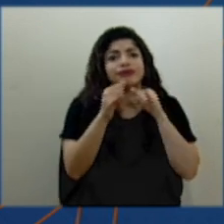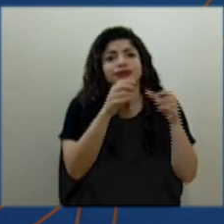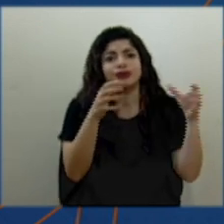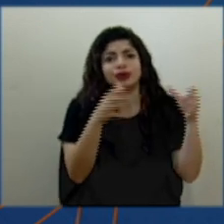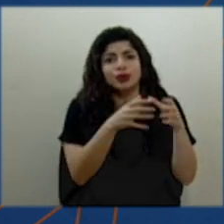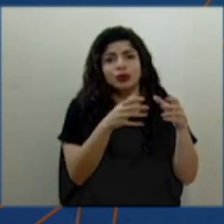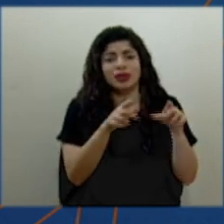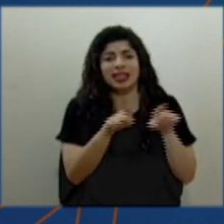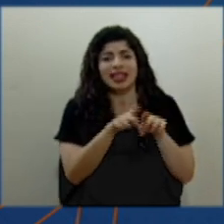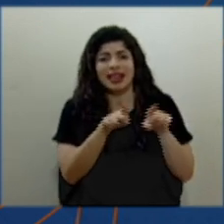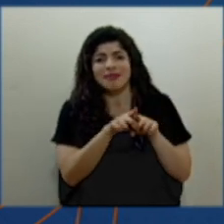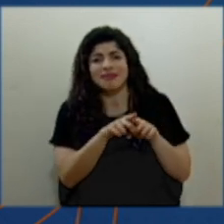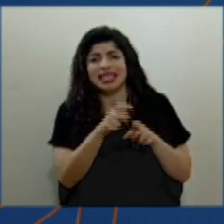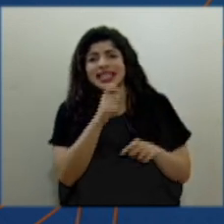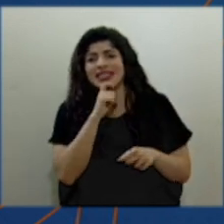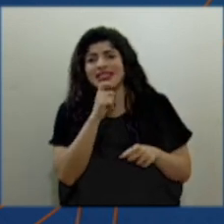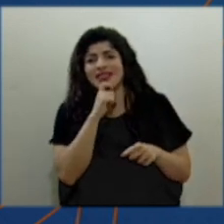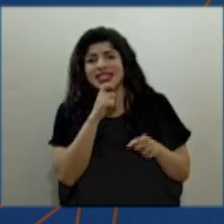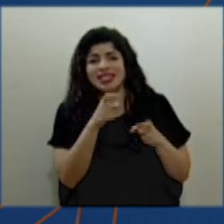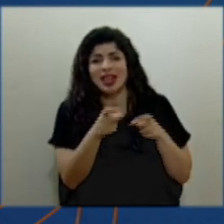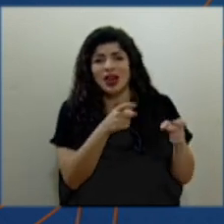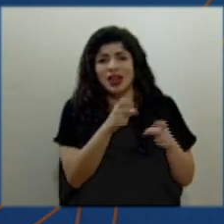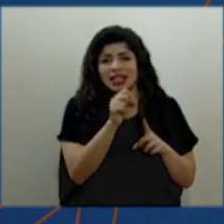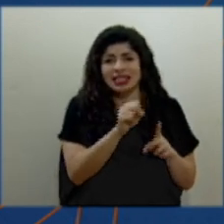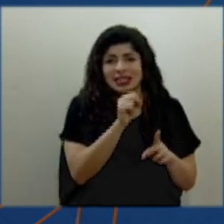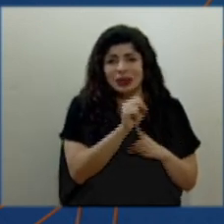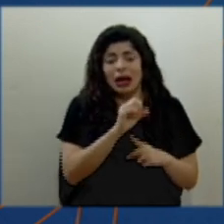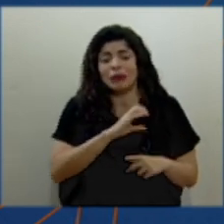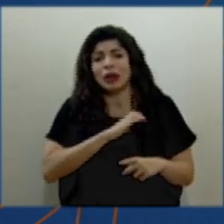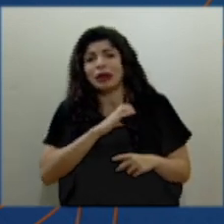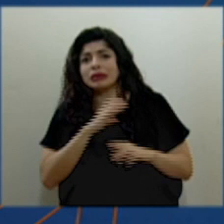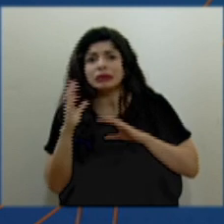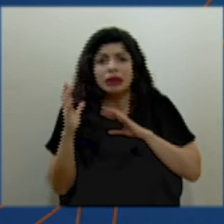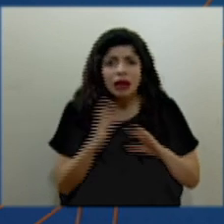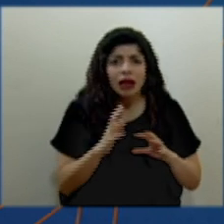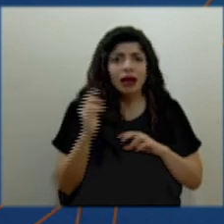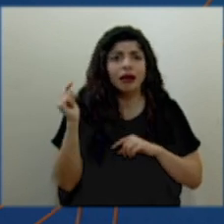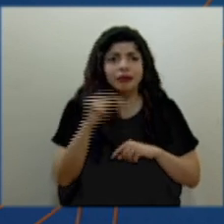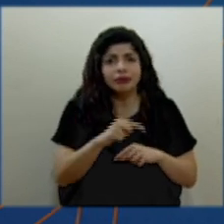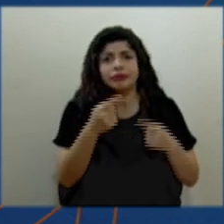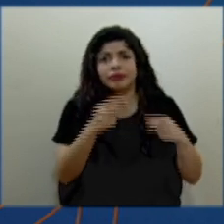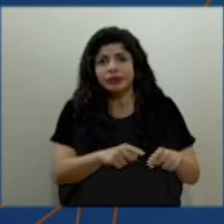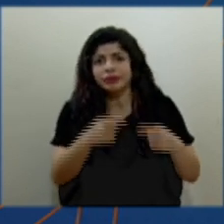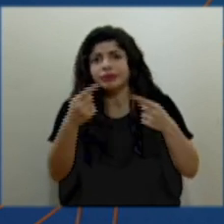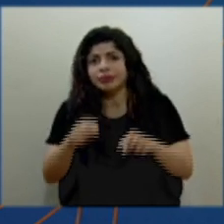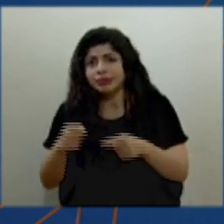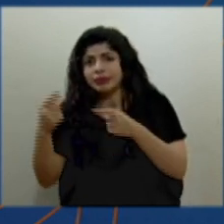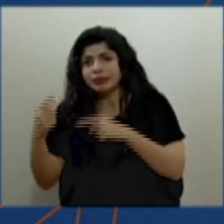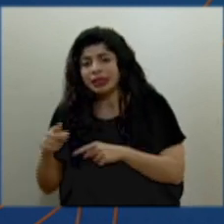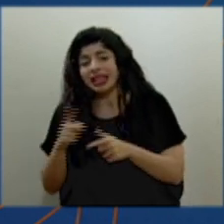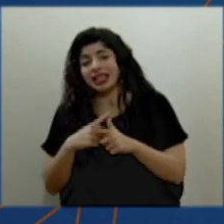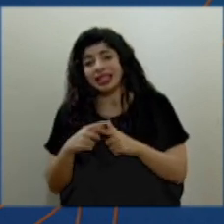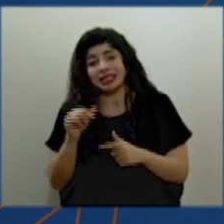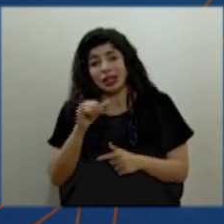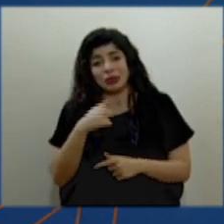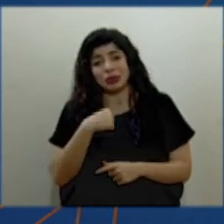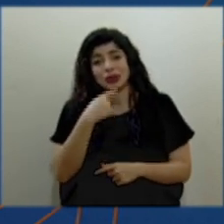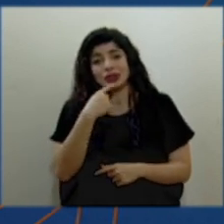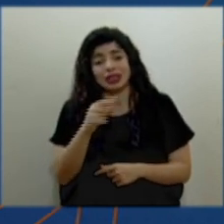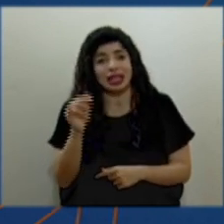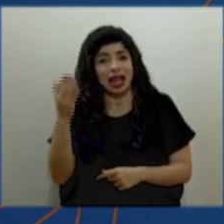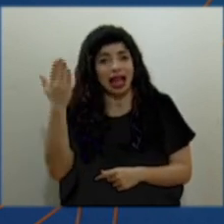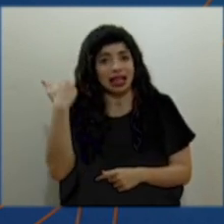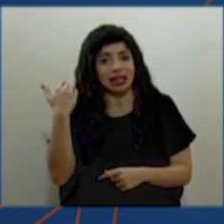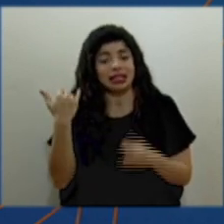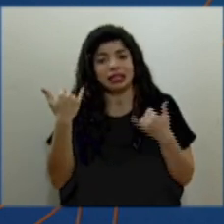incluso con escenas un poco difíciles de controlar por parte de fuerza pública. Y esto, pues, como les indicaba anteriormente,